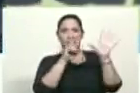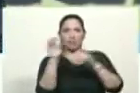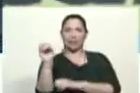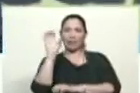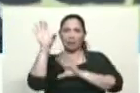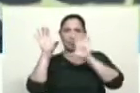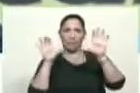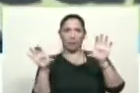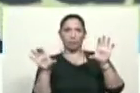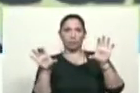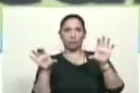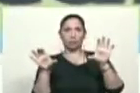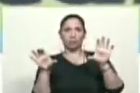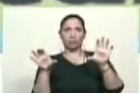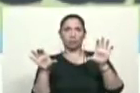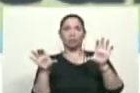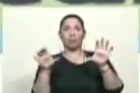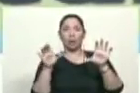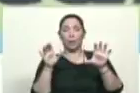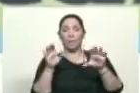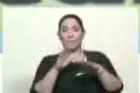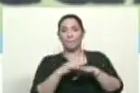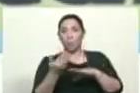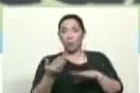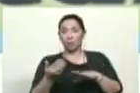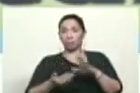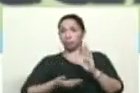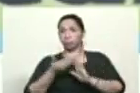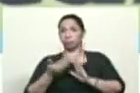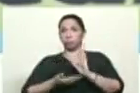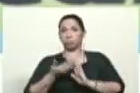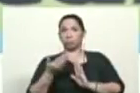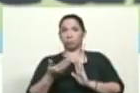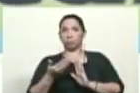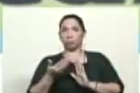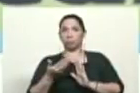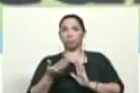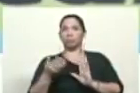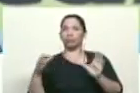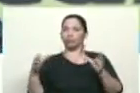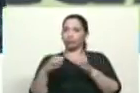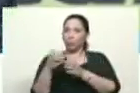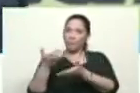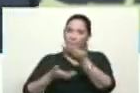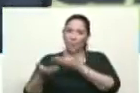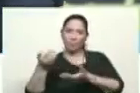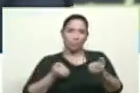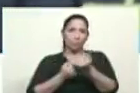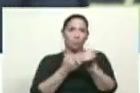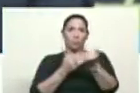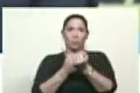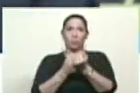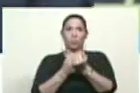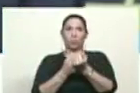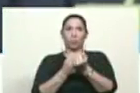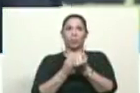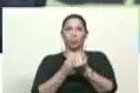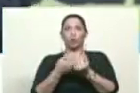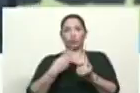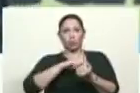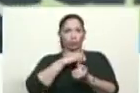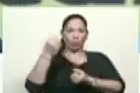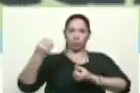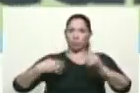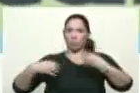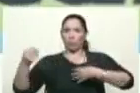naciones. Y lo resalto porque es parte de esa solidaridad, de ese apoyo que seguimos recibiendo.